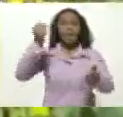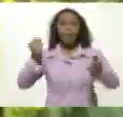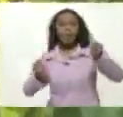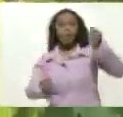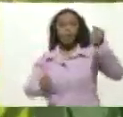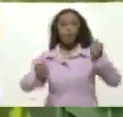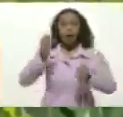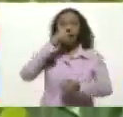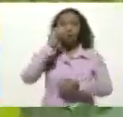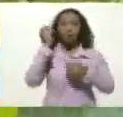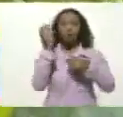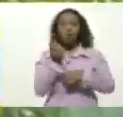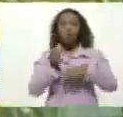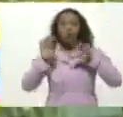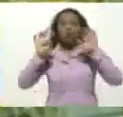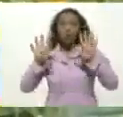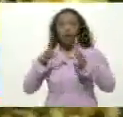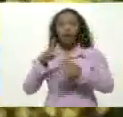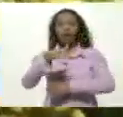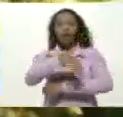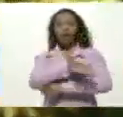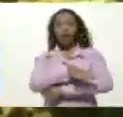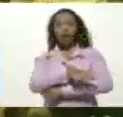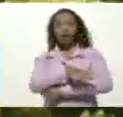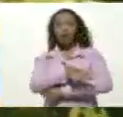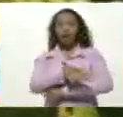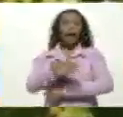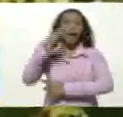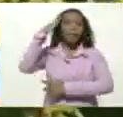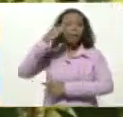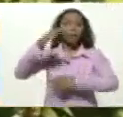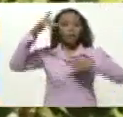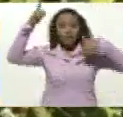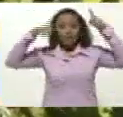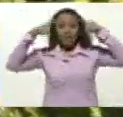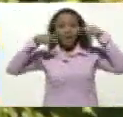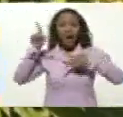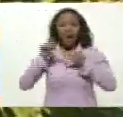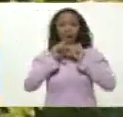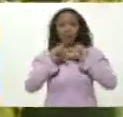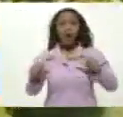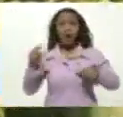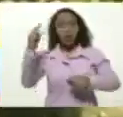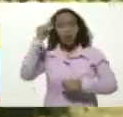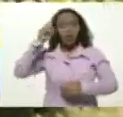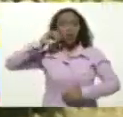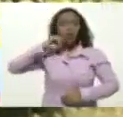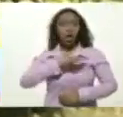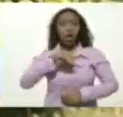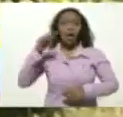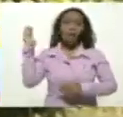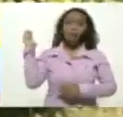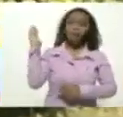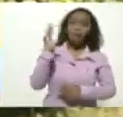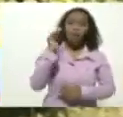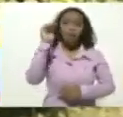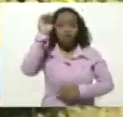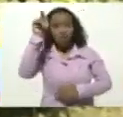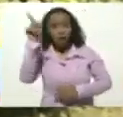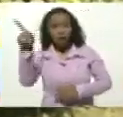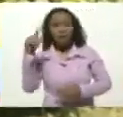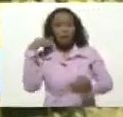año número 9, donde el gigante Hugo Chávez fijó en la fecha de la historia por venir ese